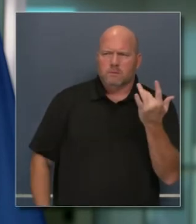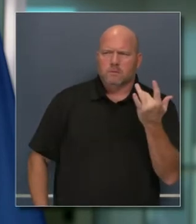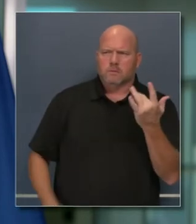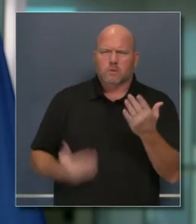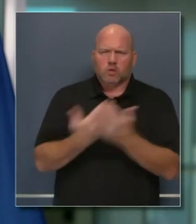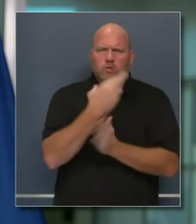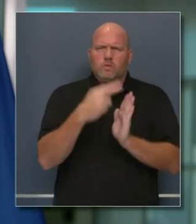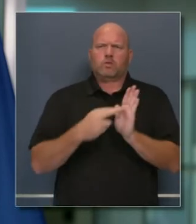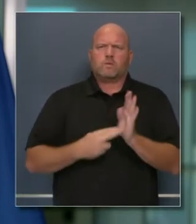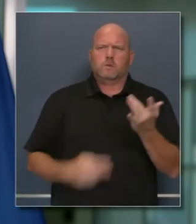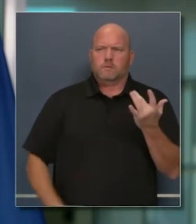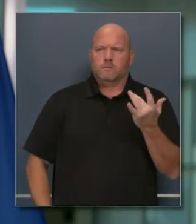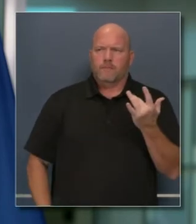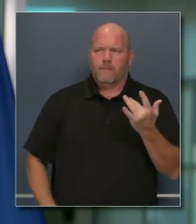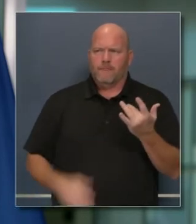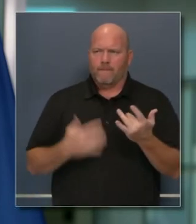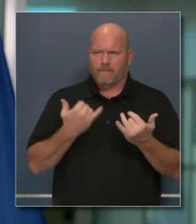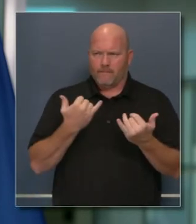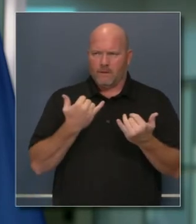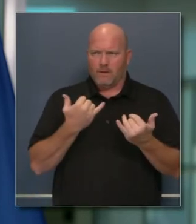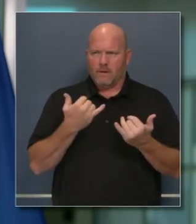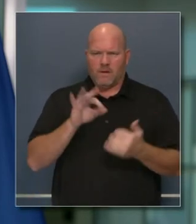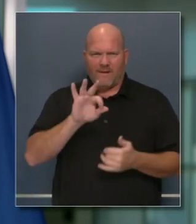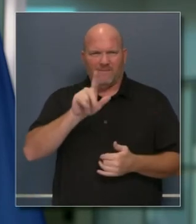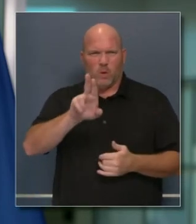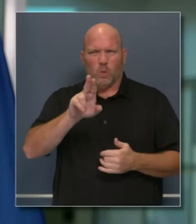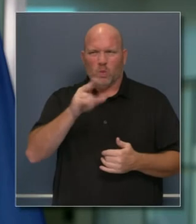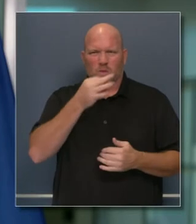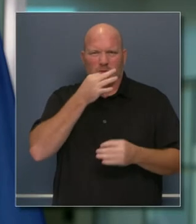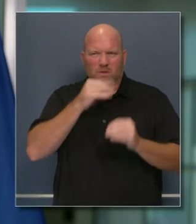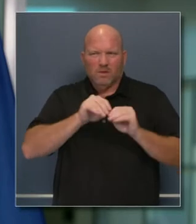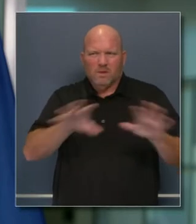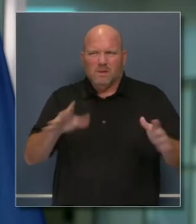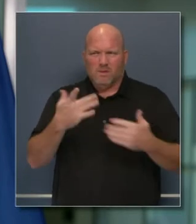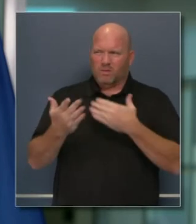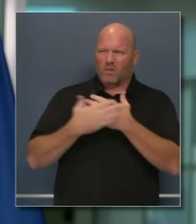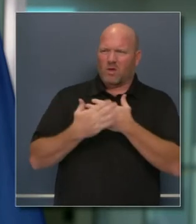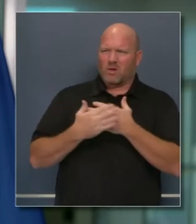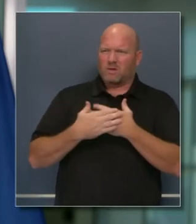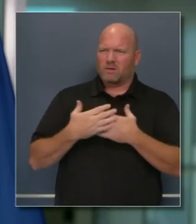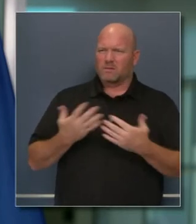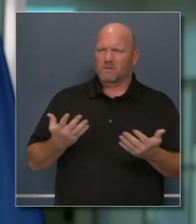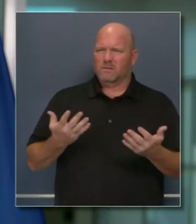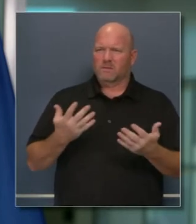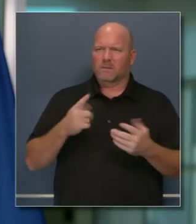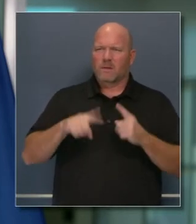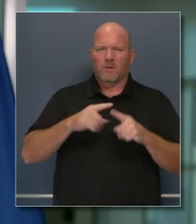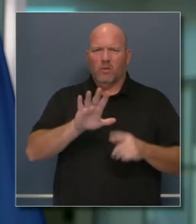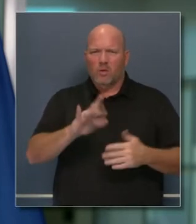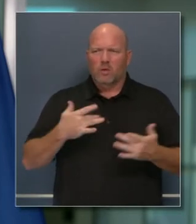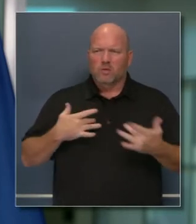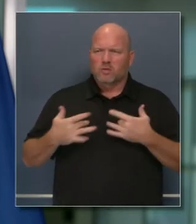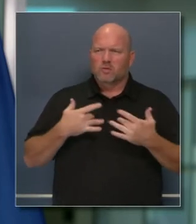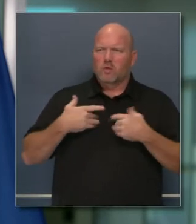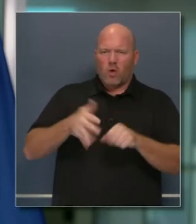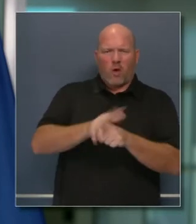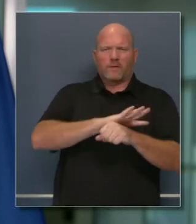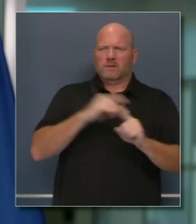pasando tiempo fuera de sus casas. Estamos acercándonos a la temporada de gripe, como